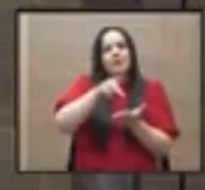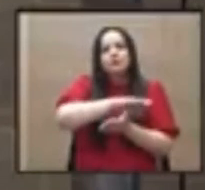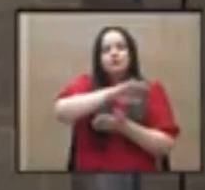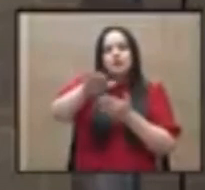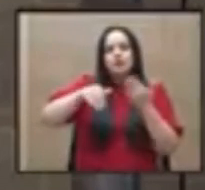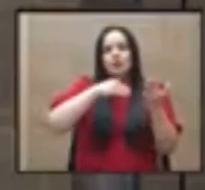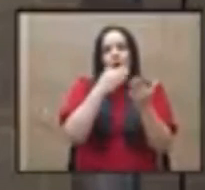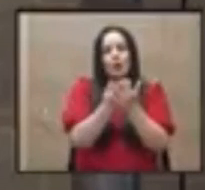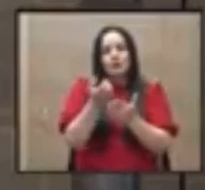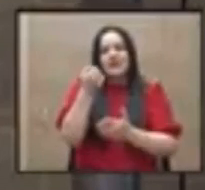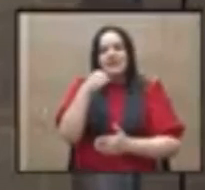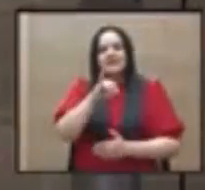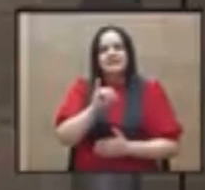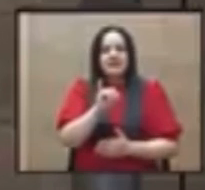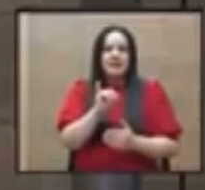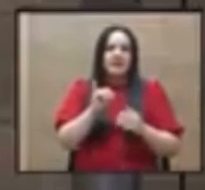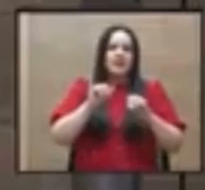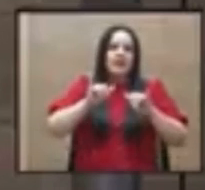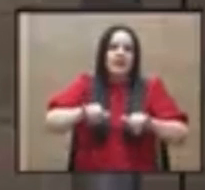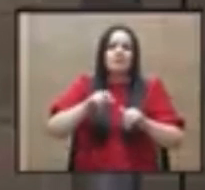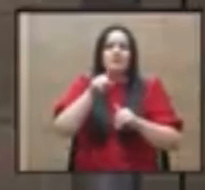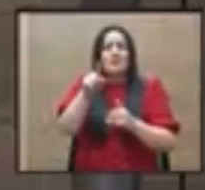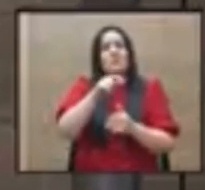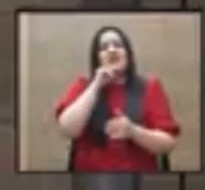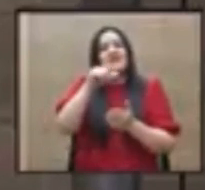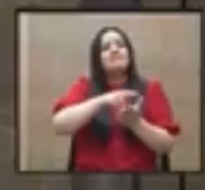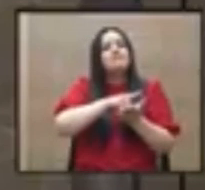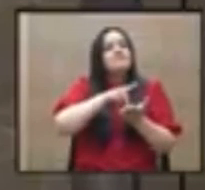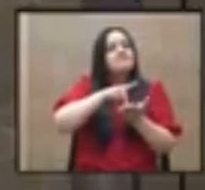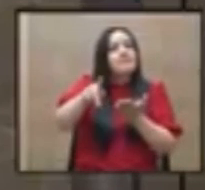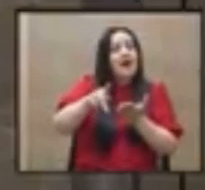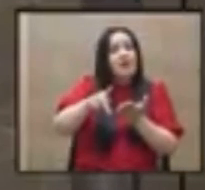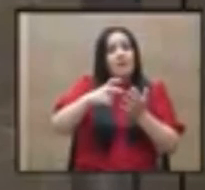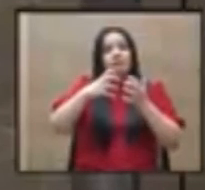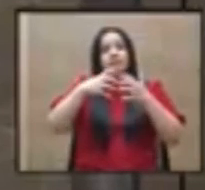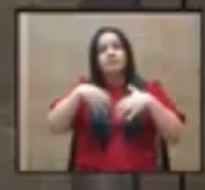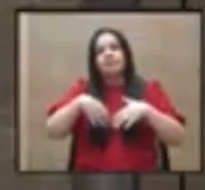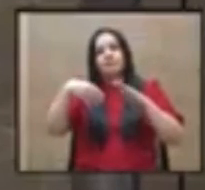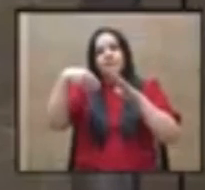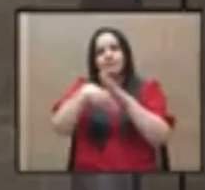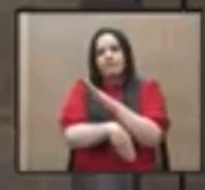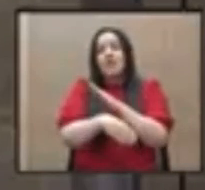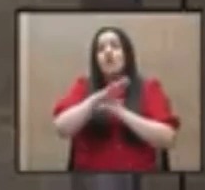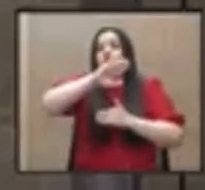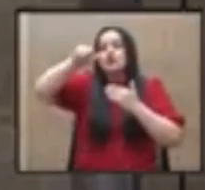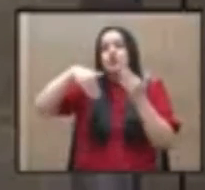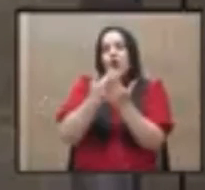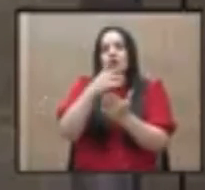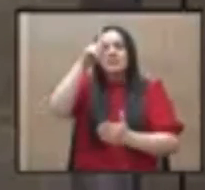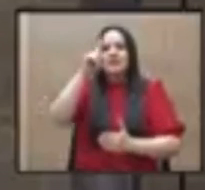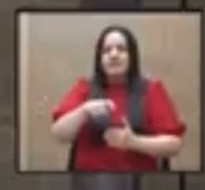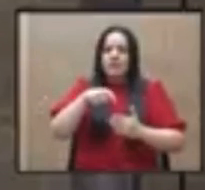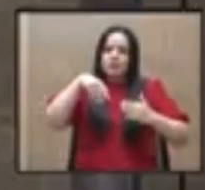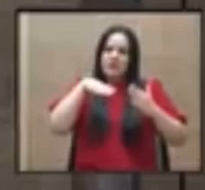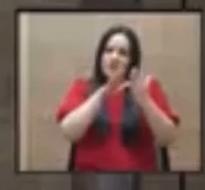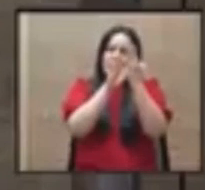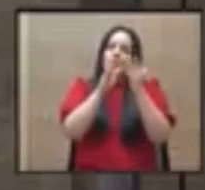caemos en un impago, en un default, todos tendremos que afrontar las consecuencias sociales